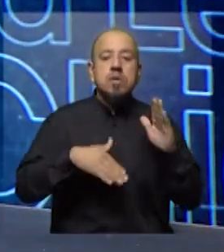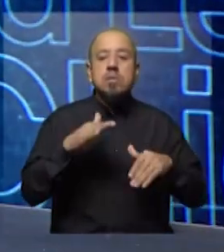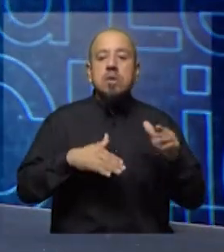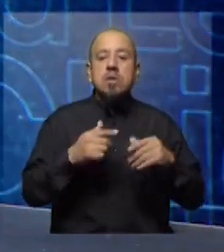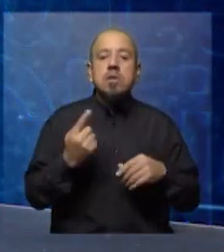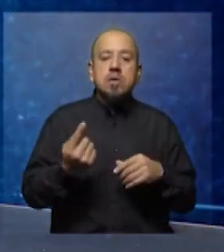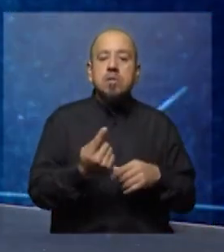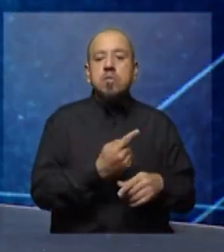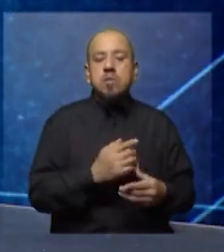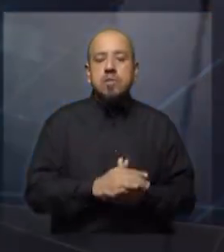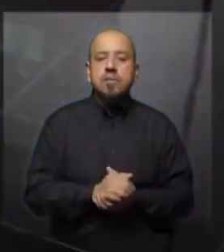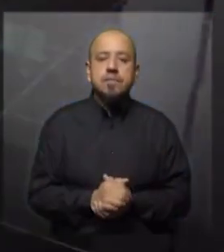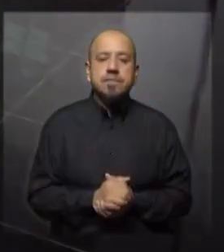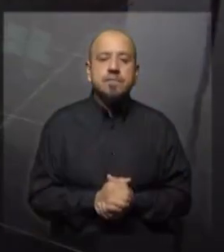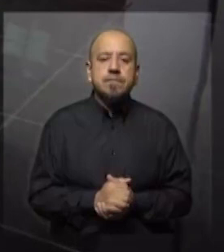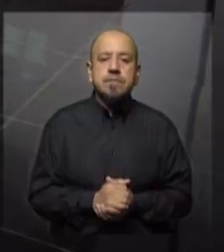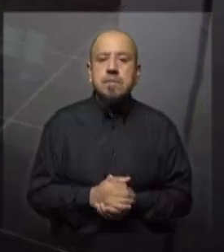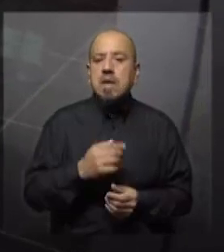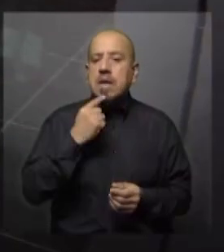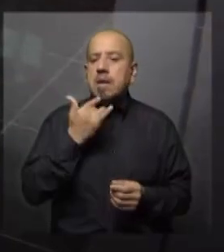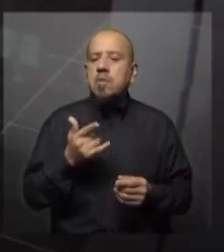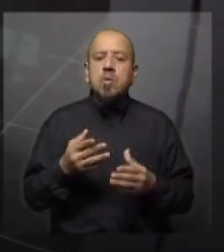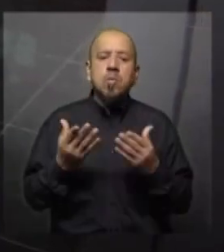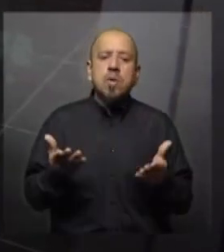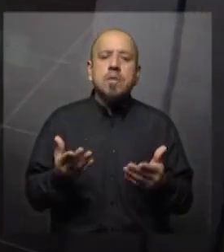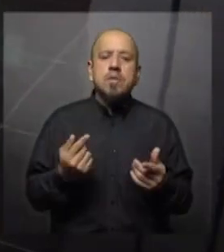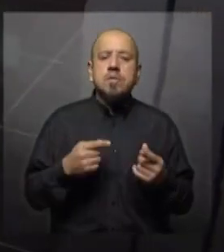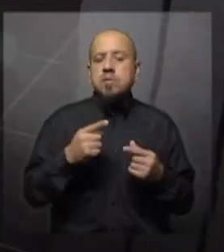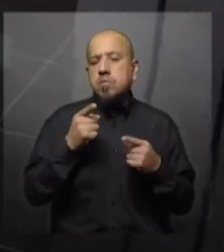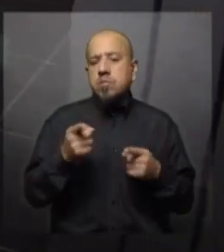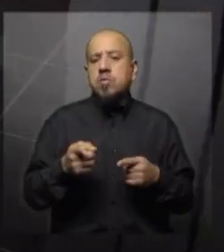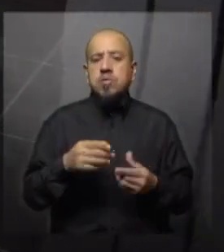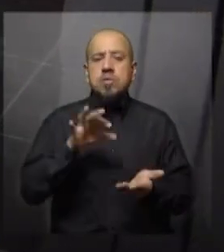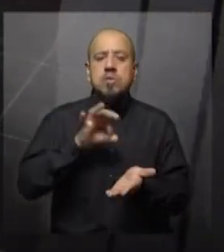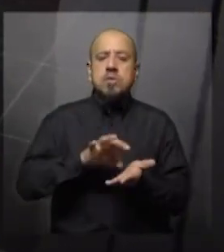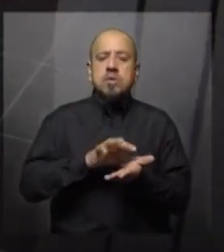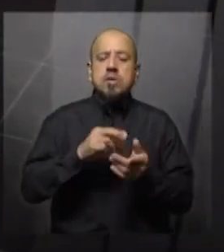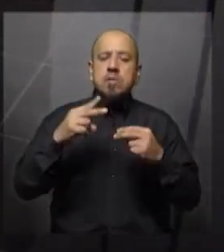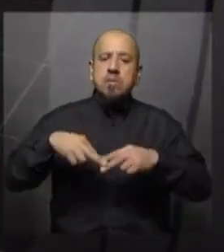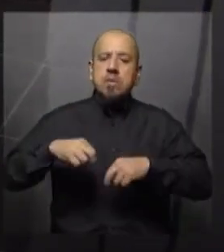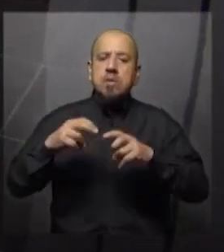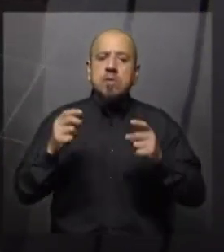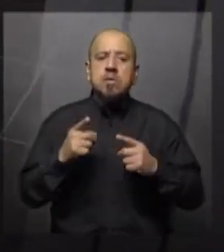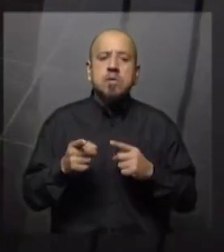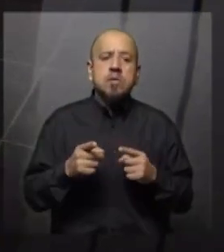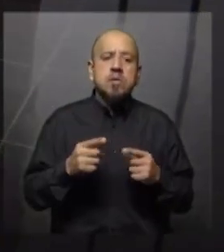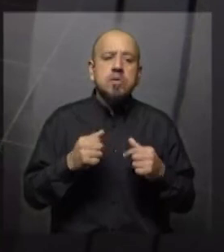el campo se trate no y qué ejemplos pondrías por ejemplo la parte teniendo en cuenta de que vos formas parte del Sistema Nacional de investigadores